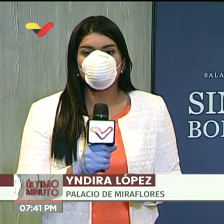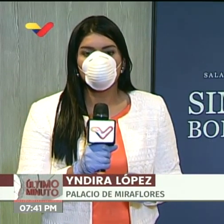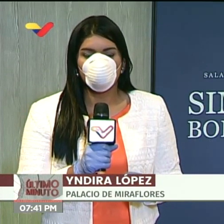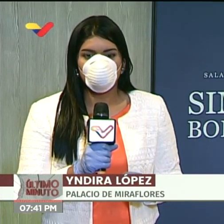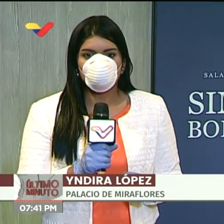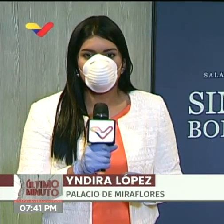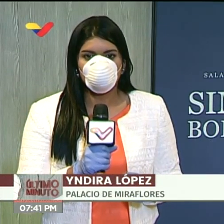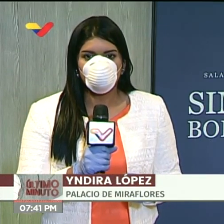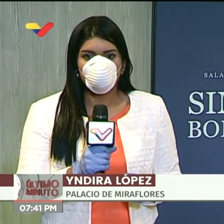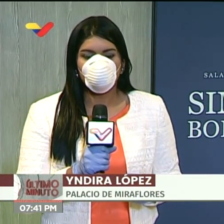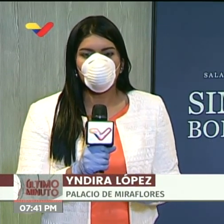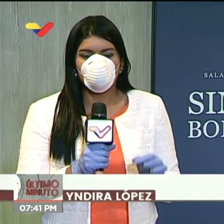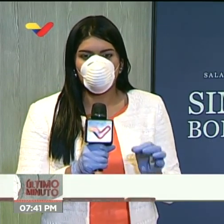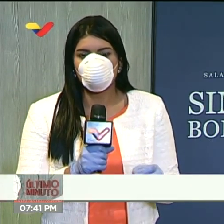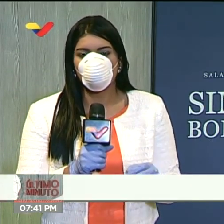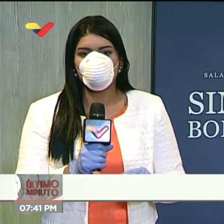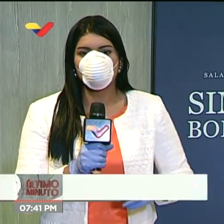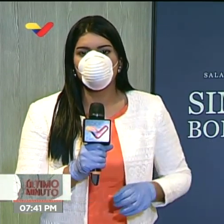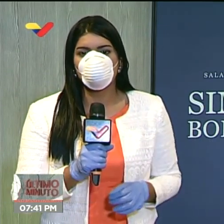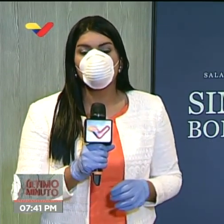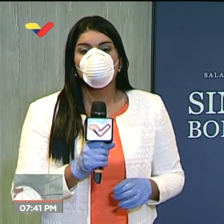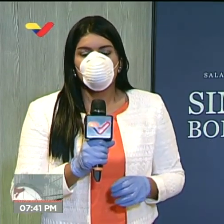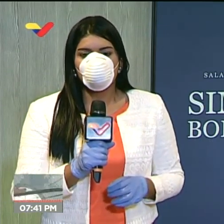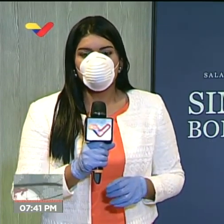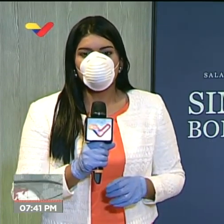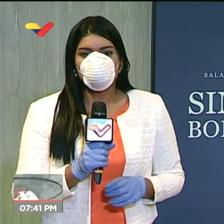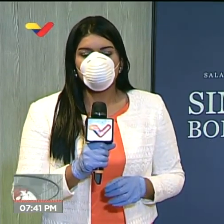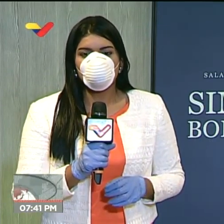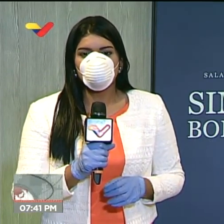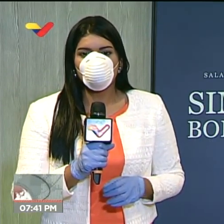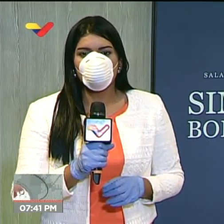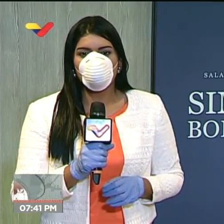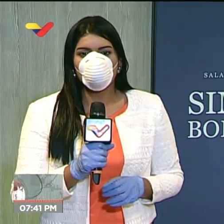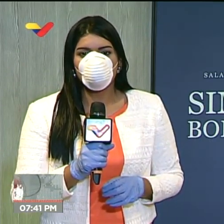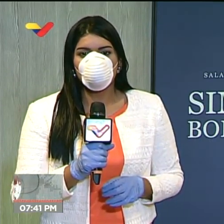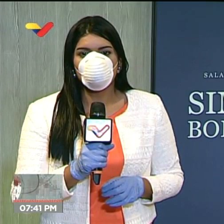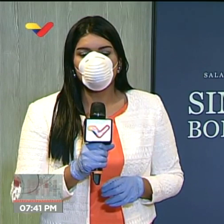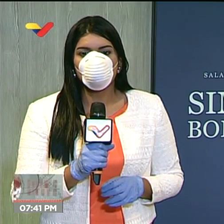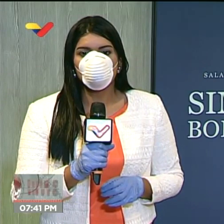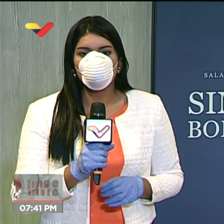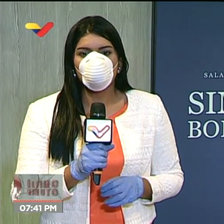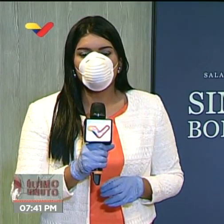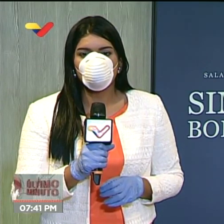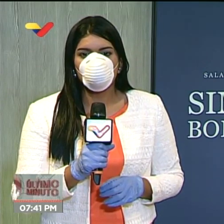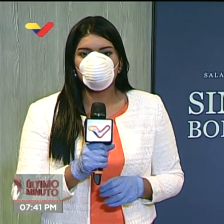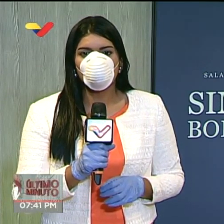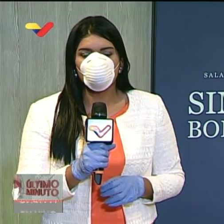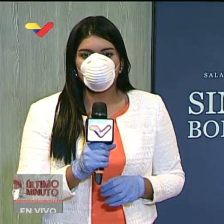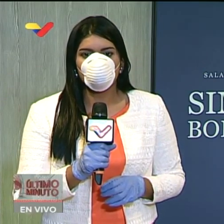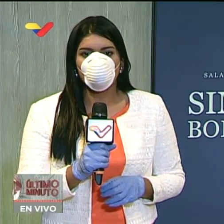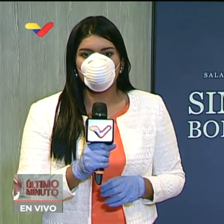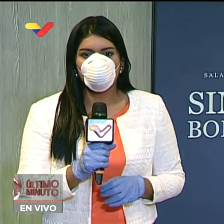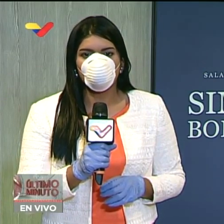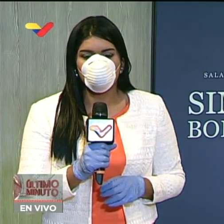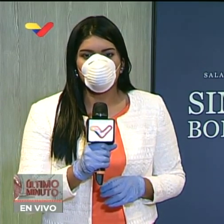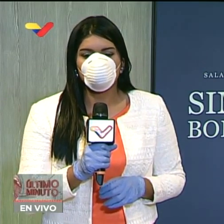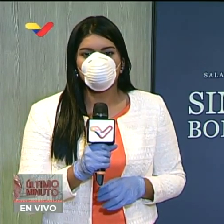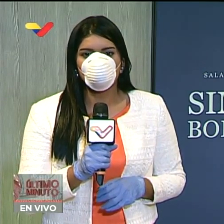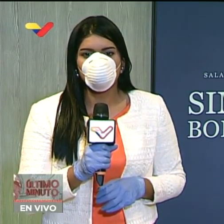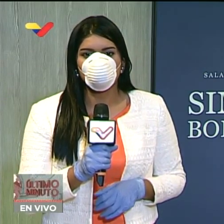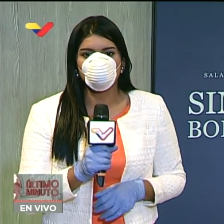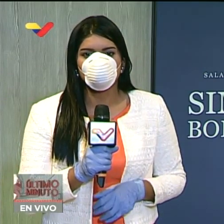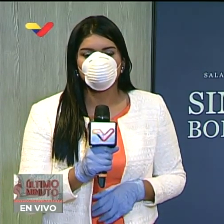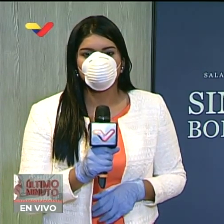para la atención del cob y 19 las declaraciones les ofrece el vicepresidente sectorial para la comunicación cultura y turismo doctor jorge